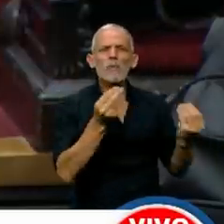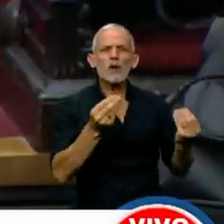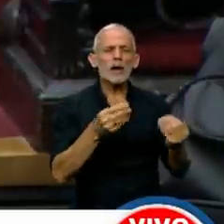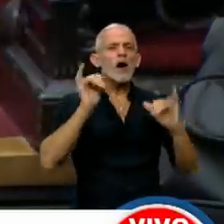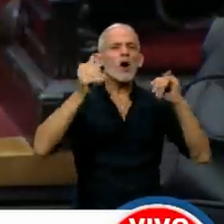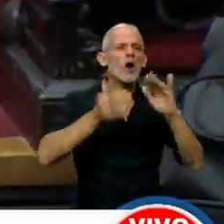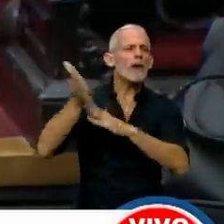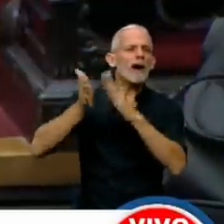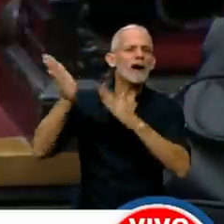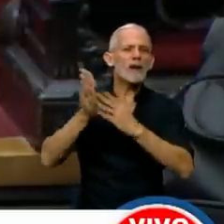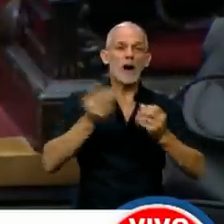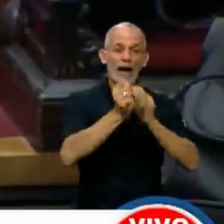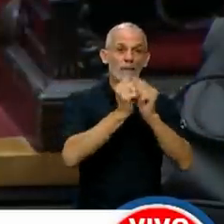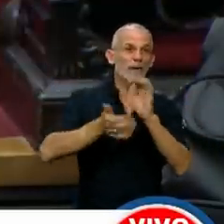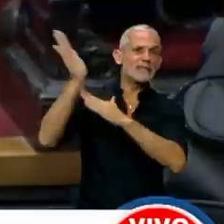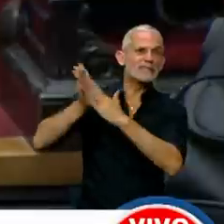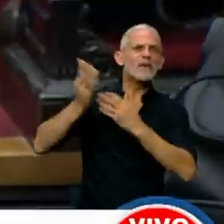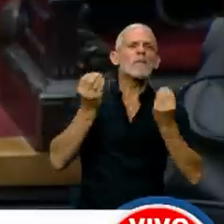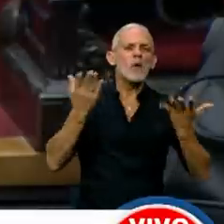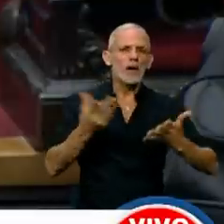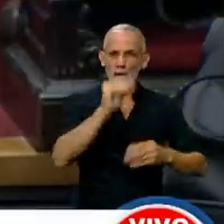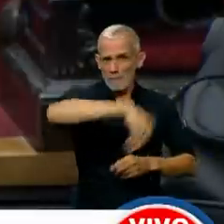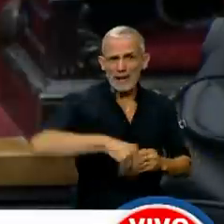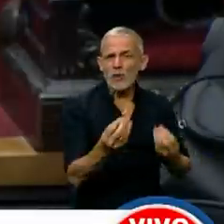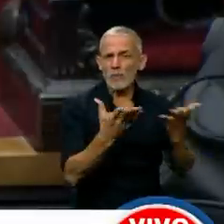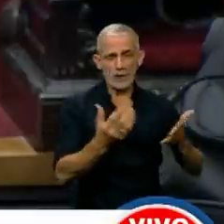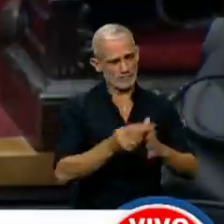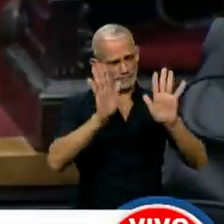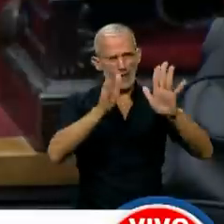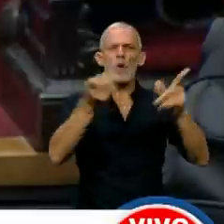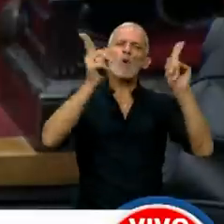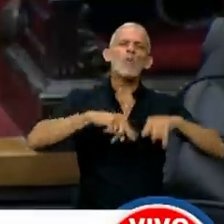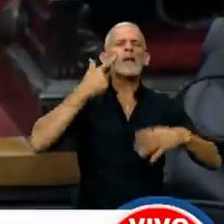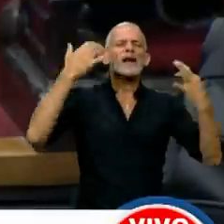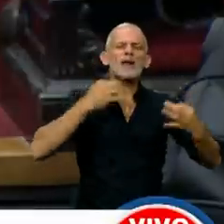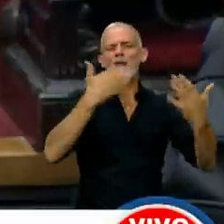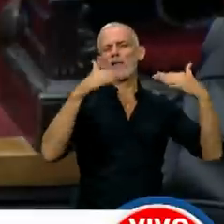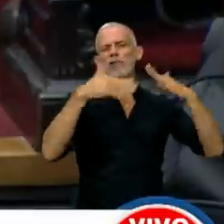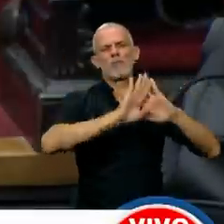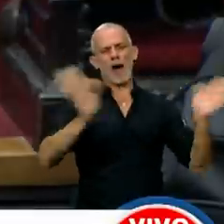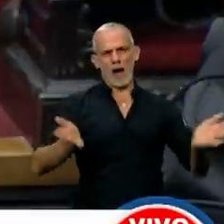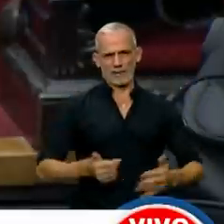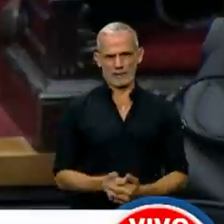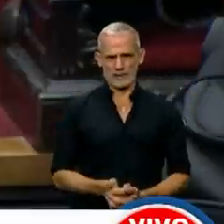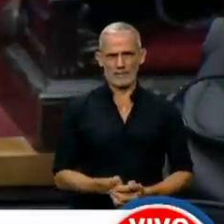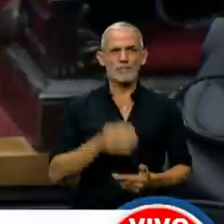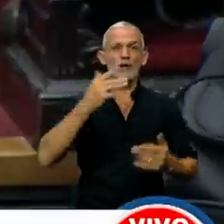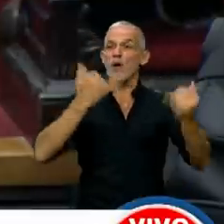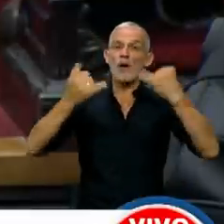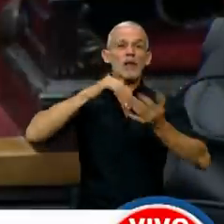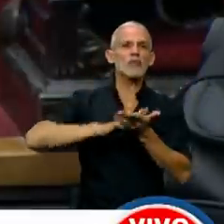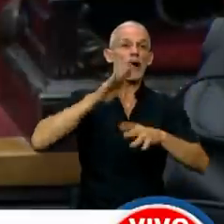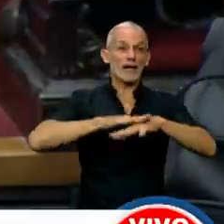nuestros jóvenes porque llevan nuestras empresas porque perdieron muchachos vuelvan a la realidad por favor nos hablan de